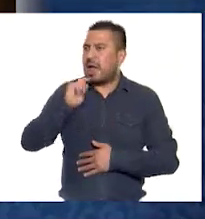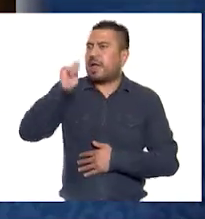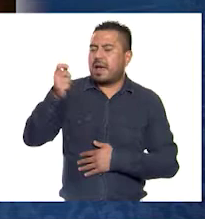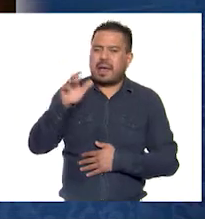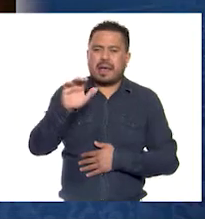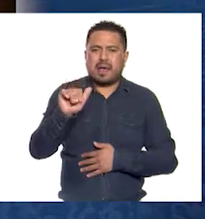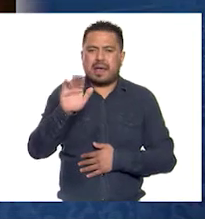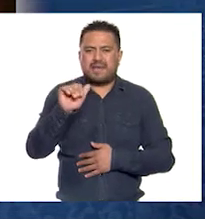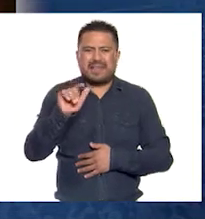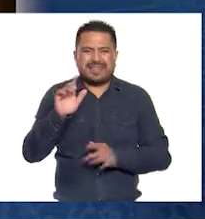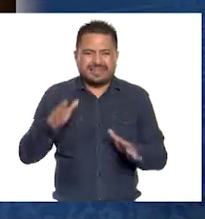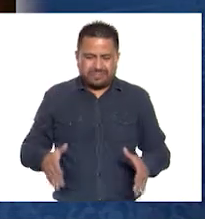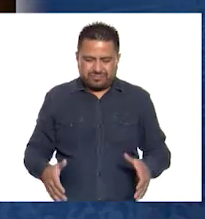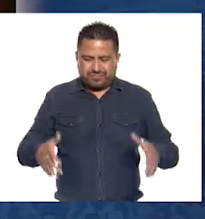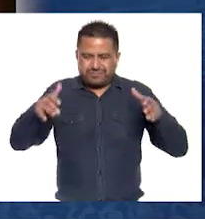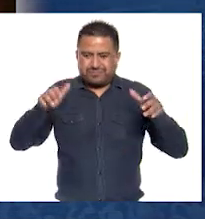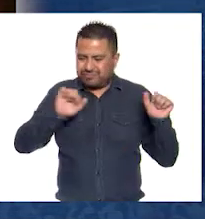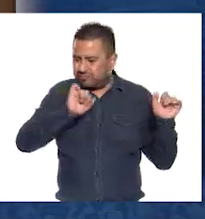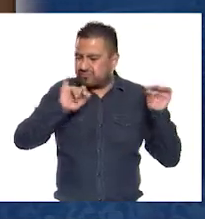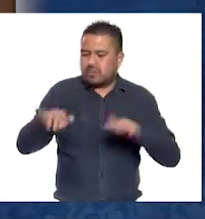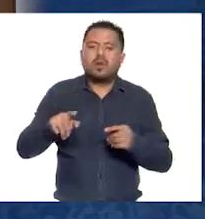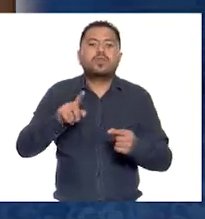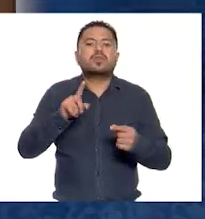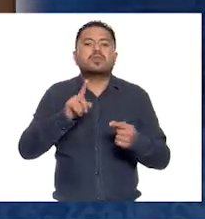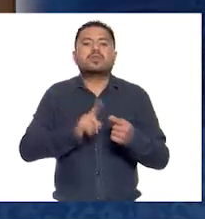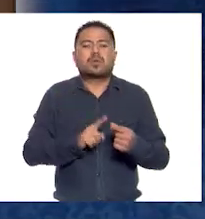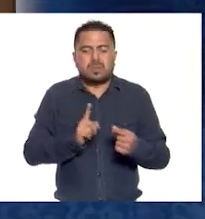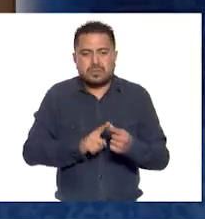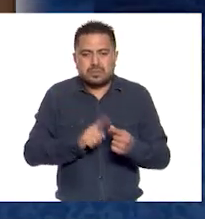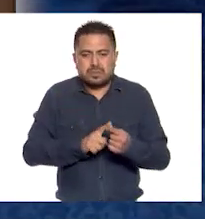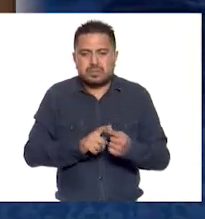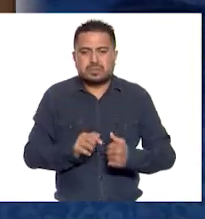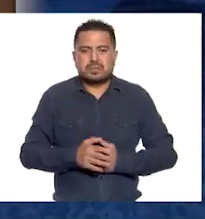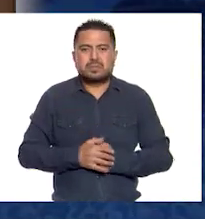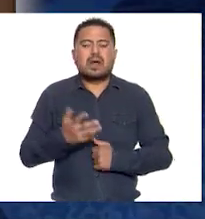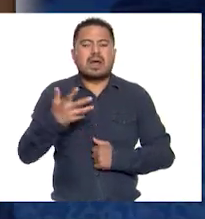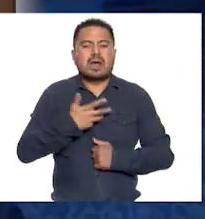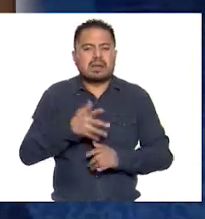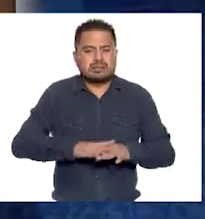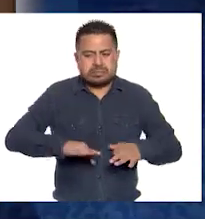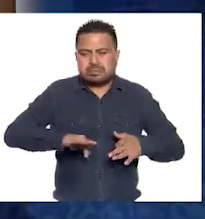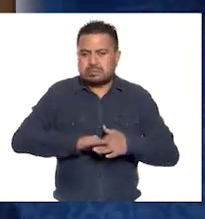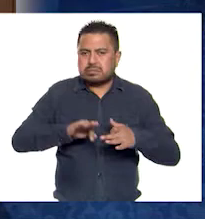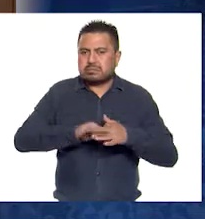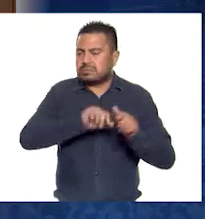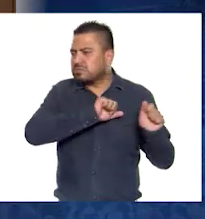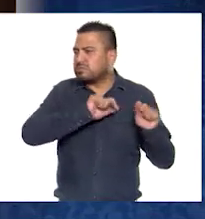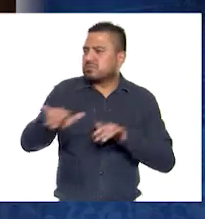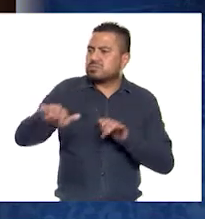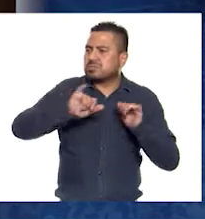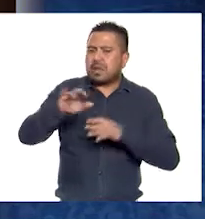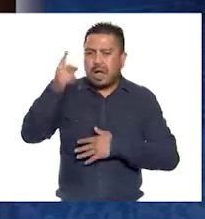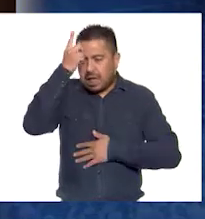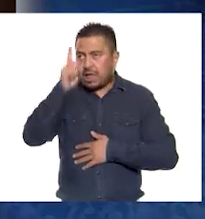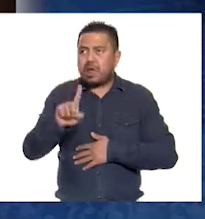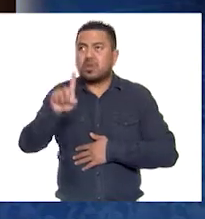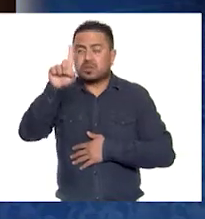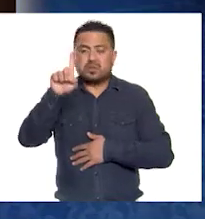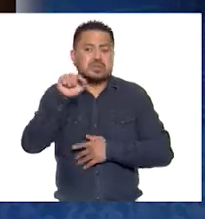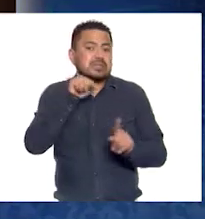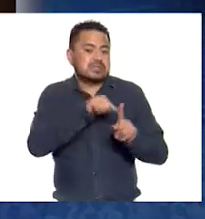que es este santuario en donde hay constantemente adoración a Dios, y esta